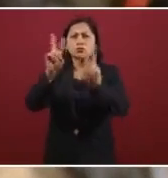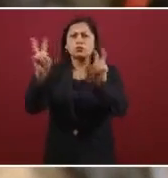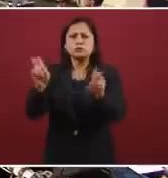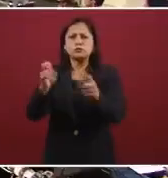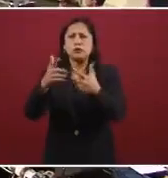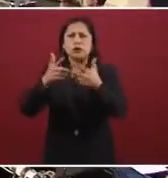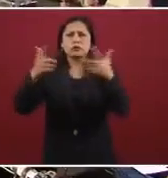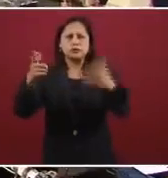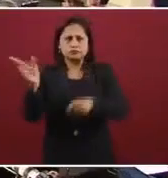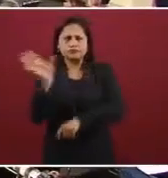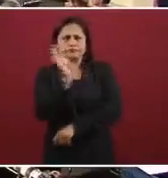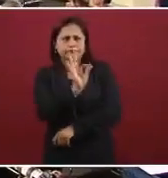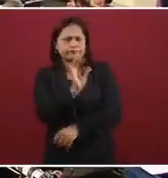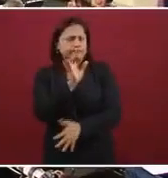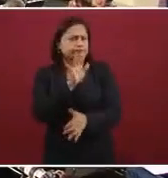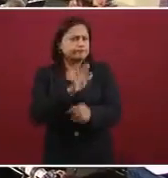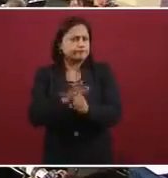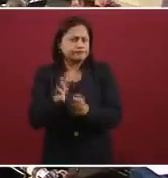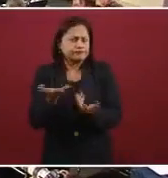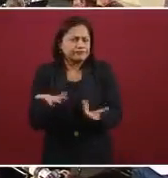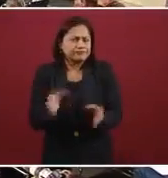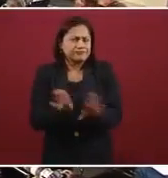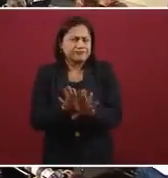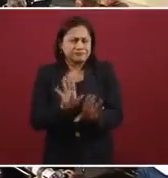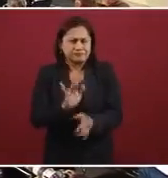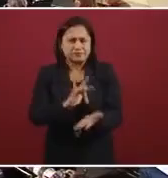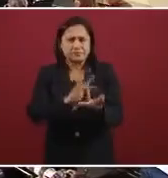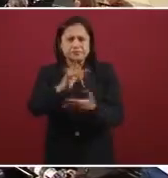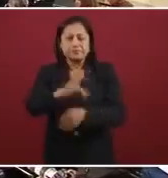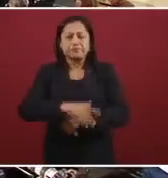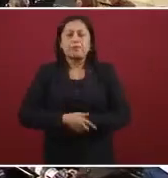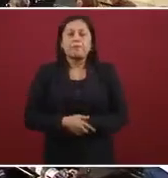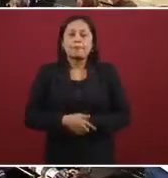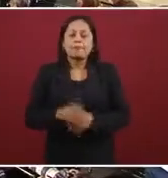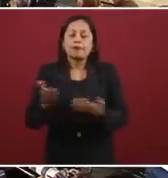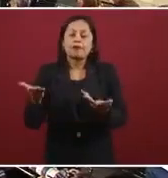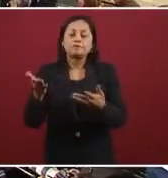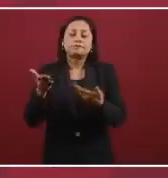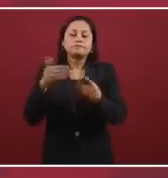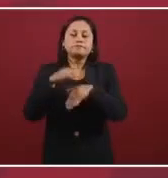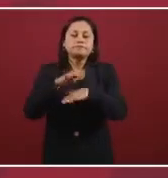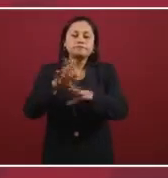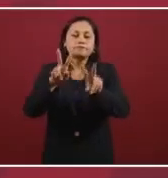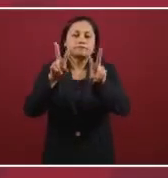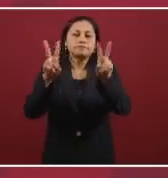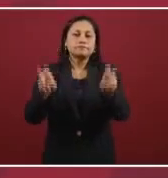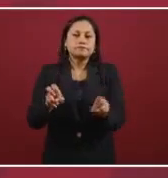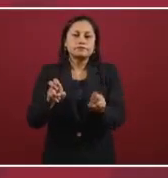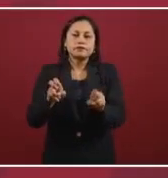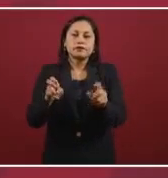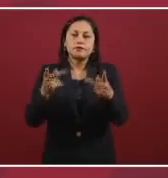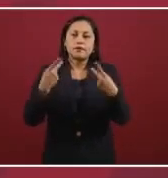informado? Gracias. Sí. Sobre la liberación de los implicados en la